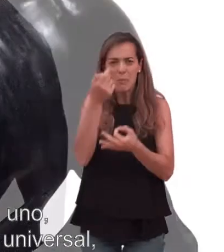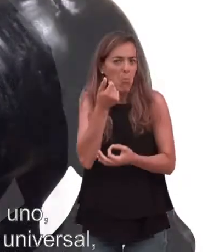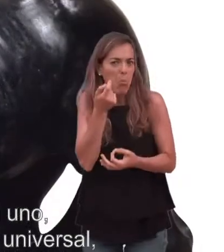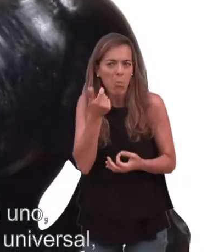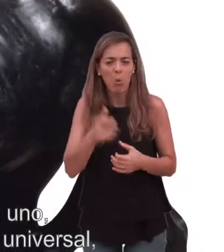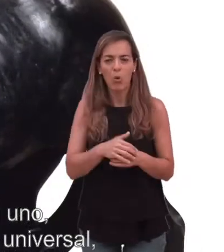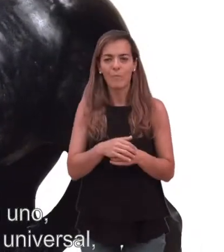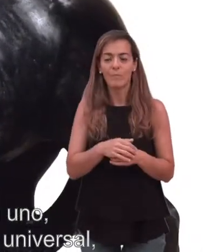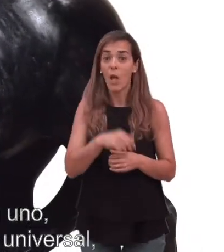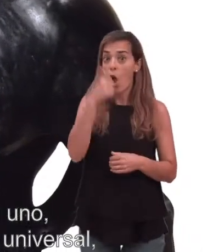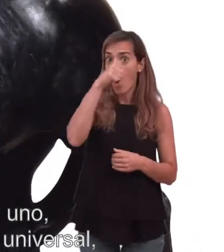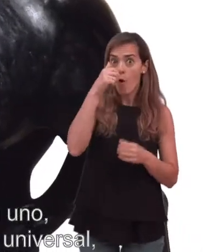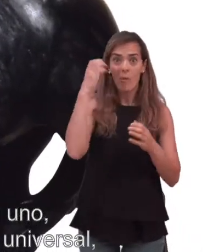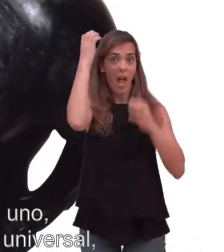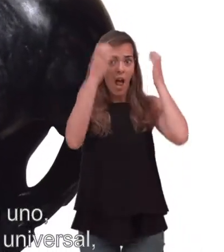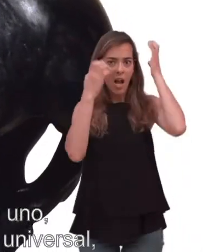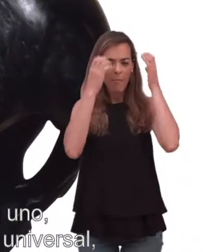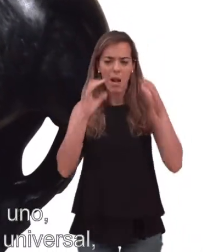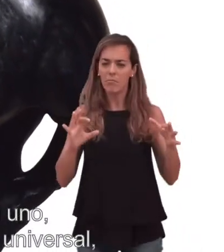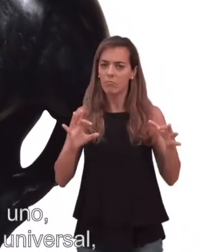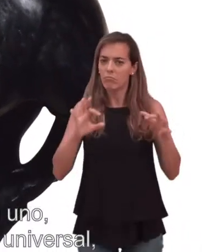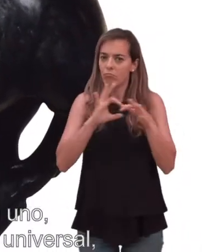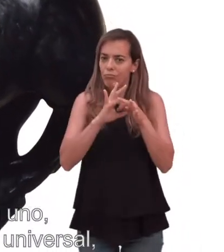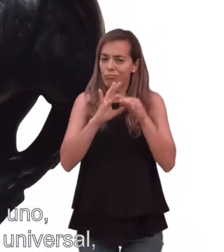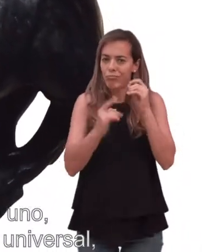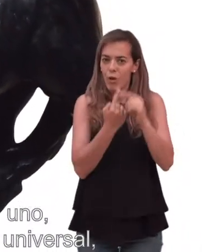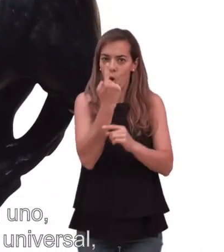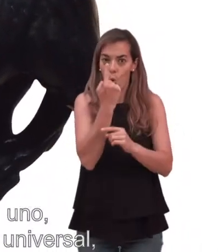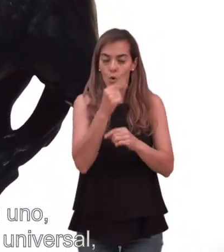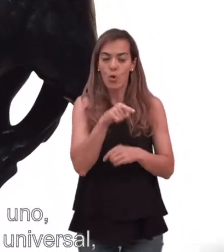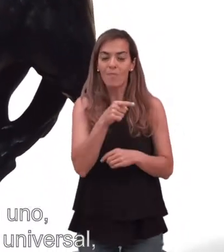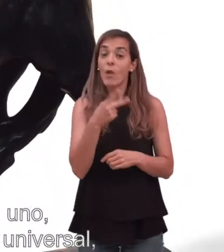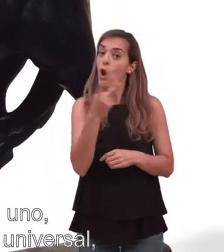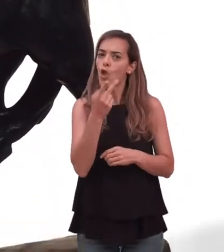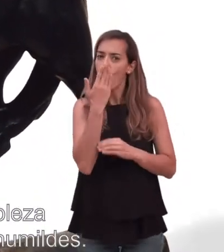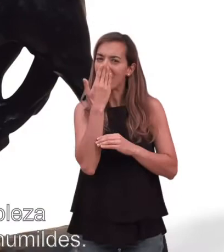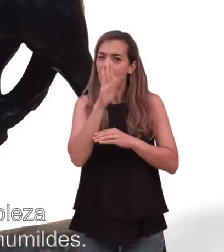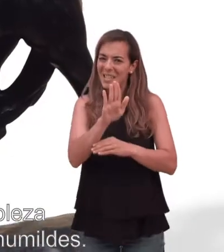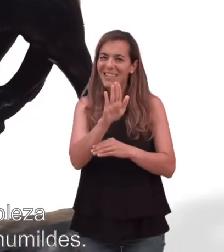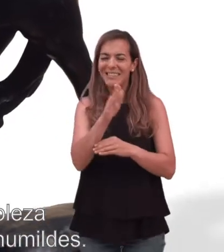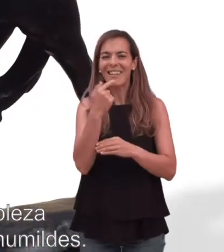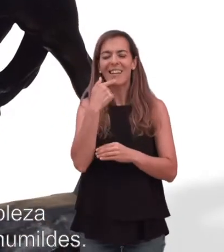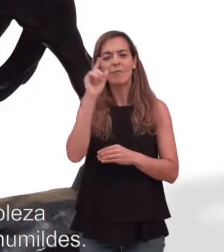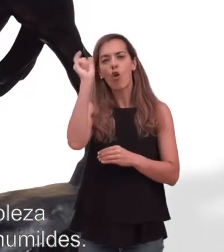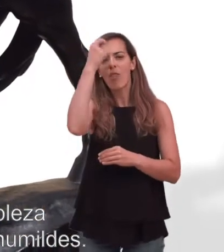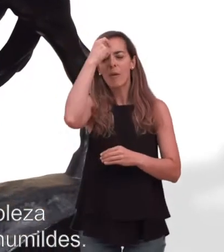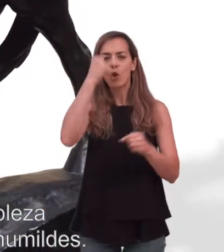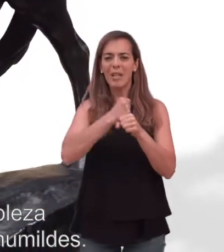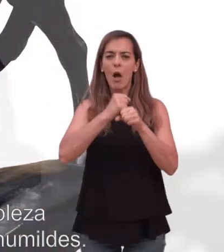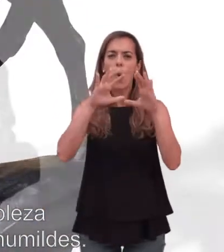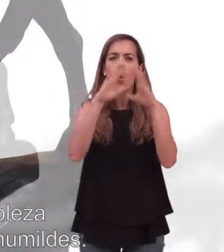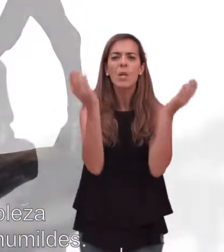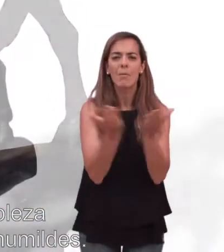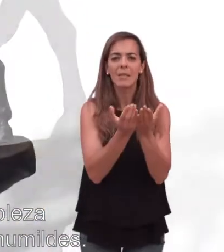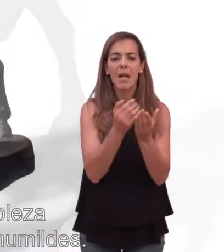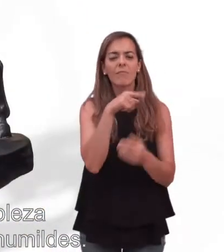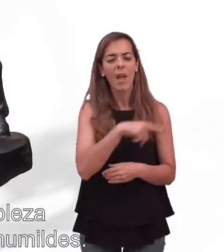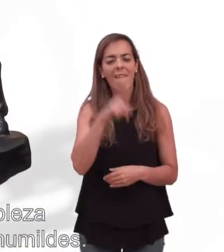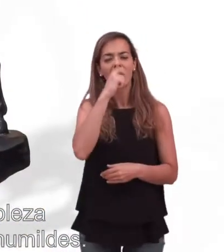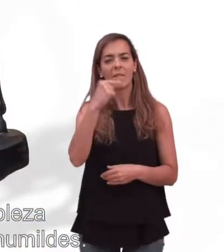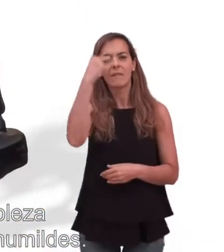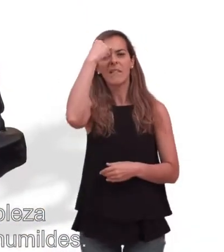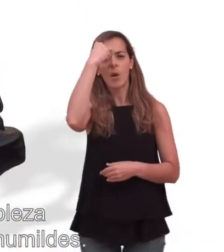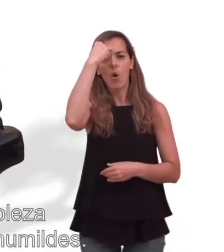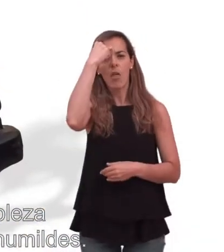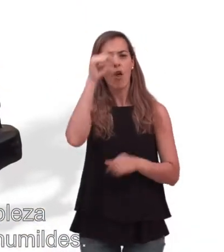funden en uno, encarnan ambos la idea del trabajo universal, recordando con dignidad y nobleza la dureza de la